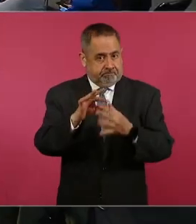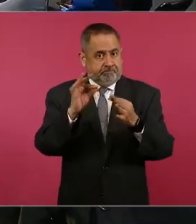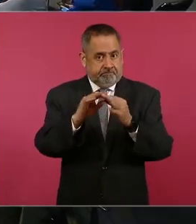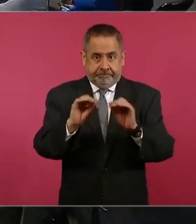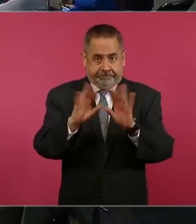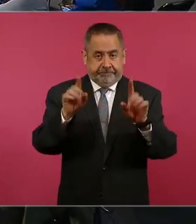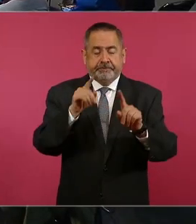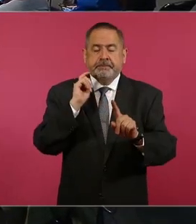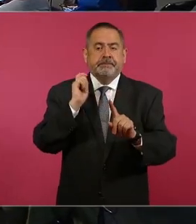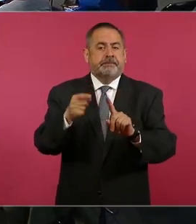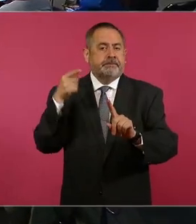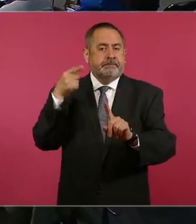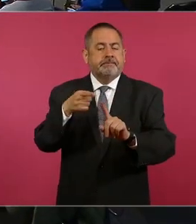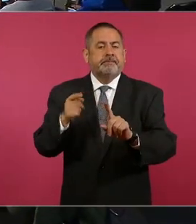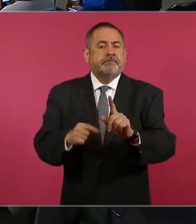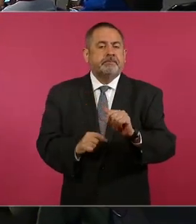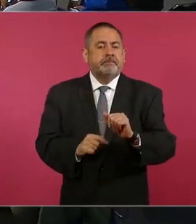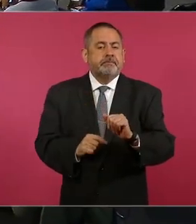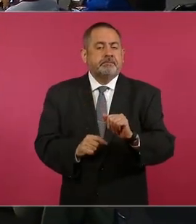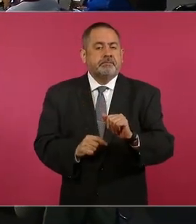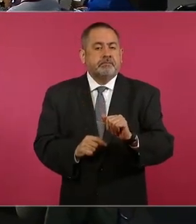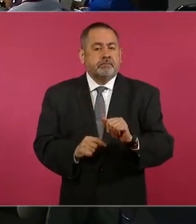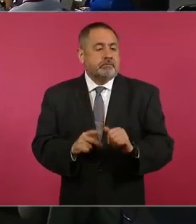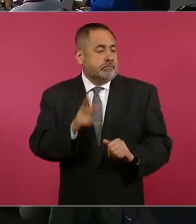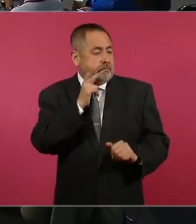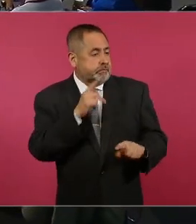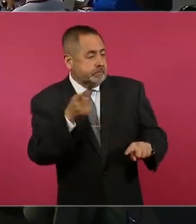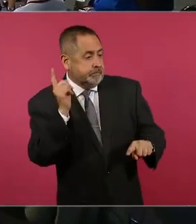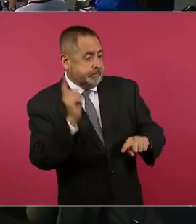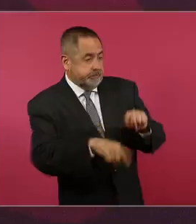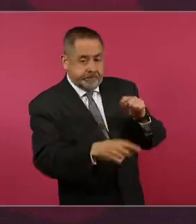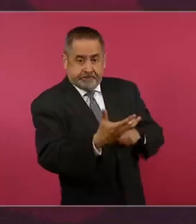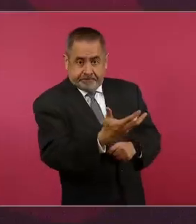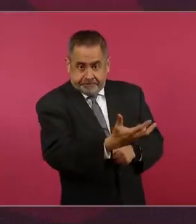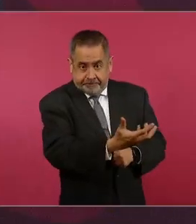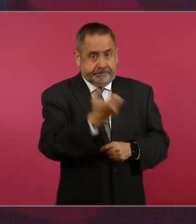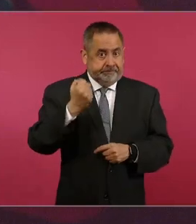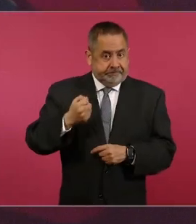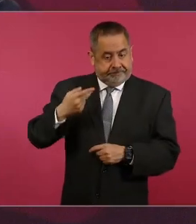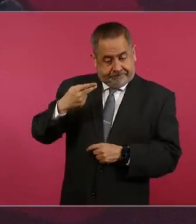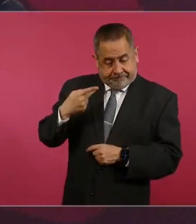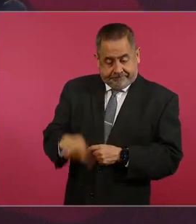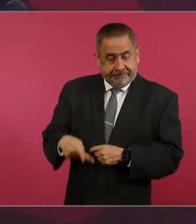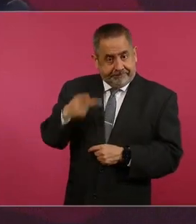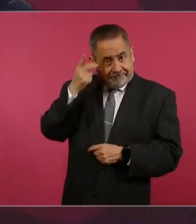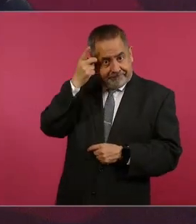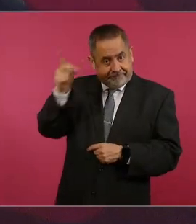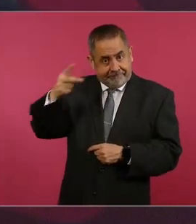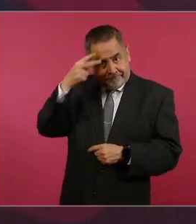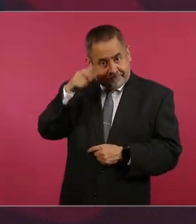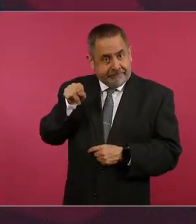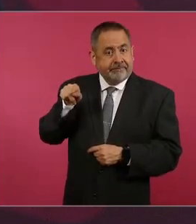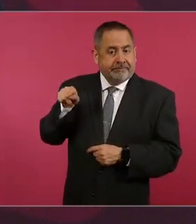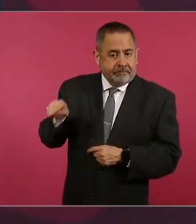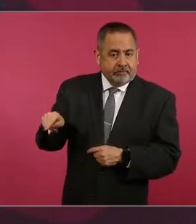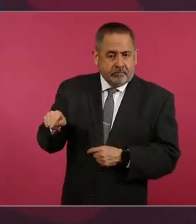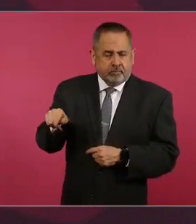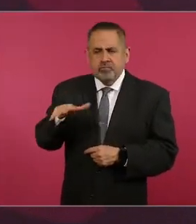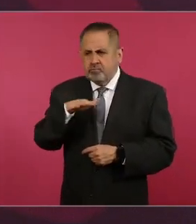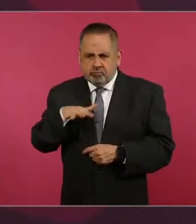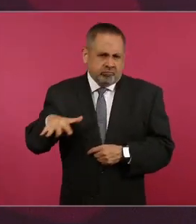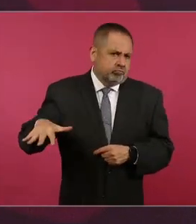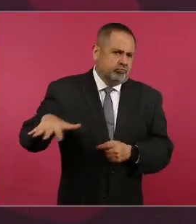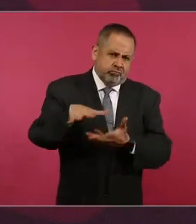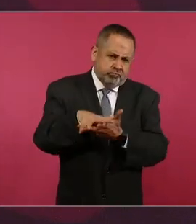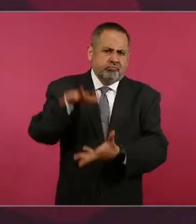que la expropiación petrolera, siendo apoyada por la